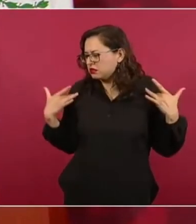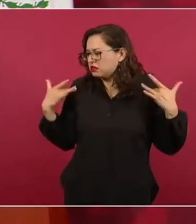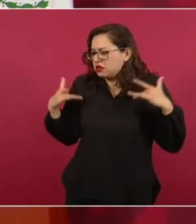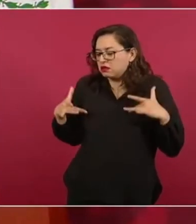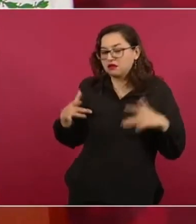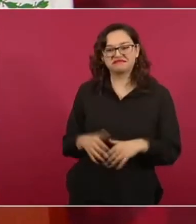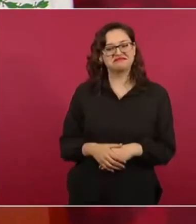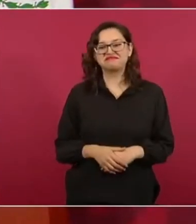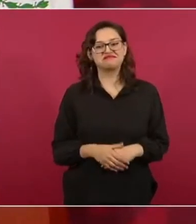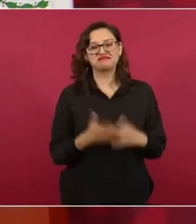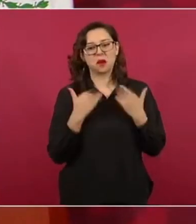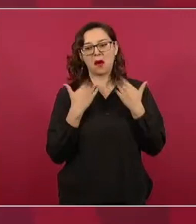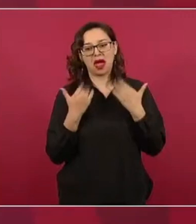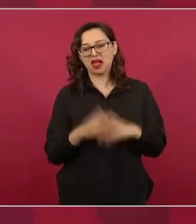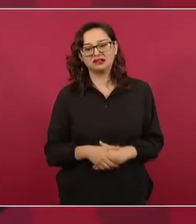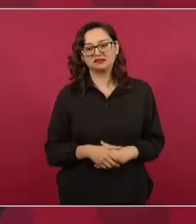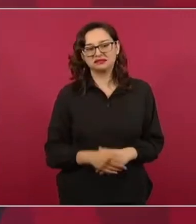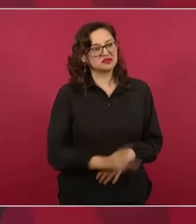nosotros. Uno.